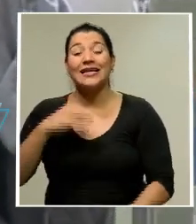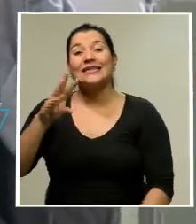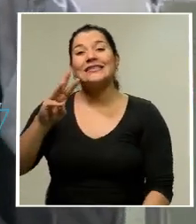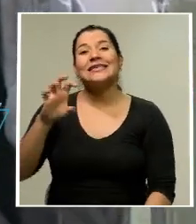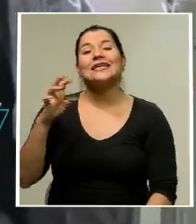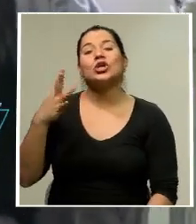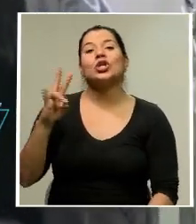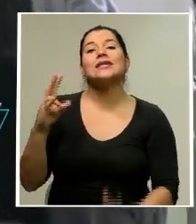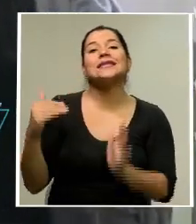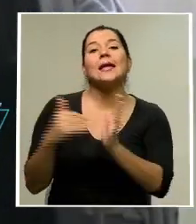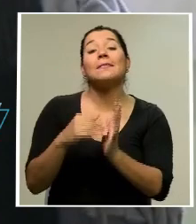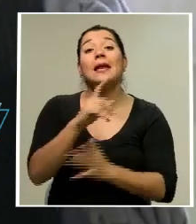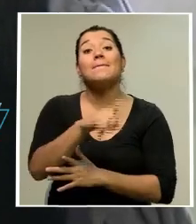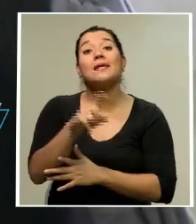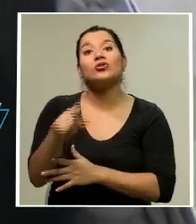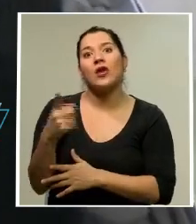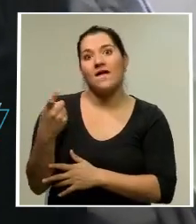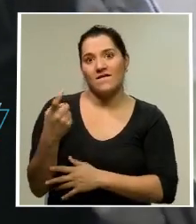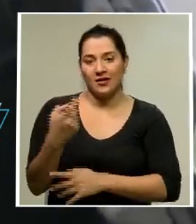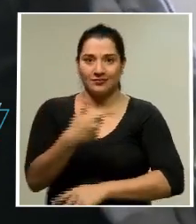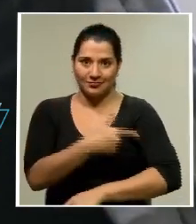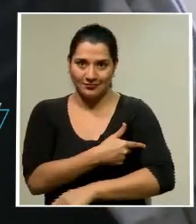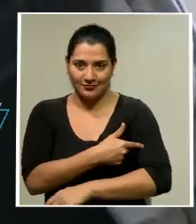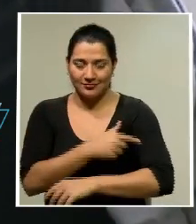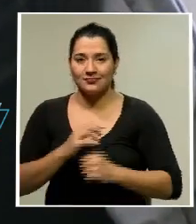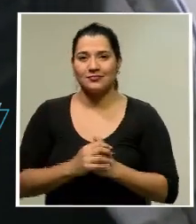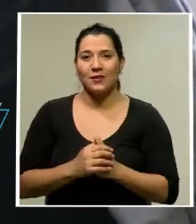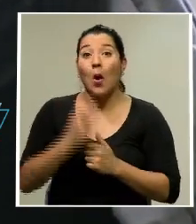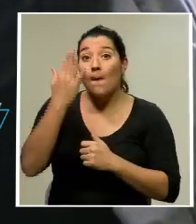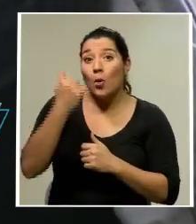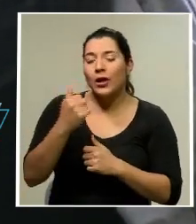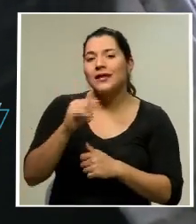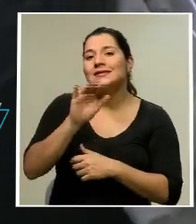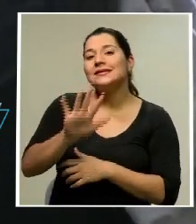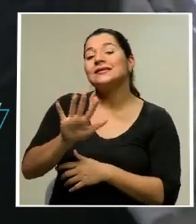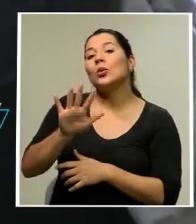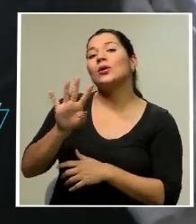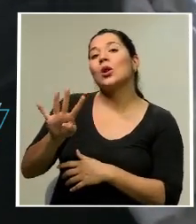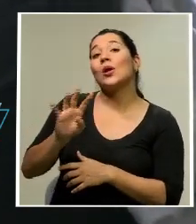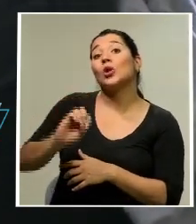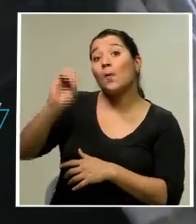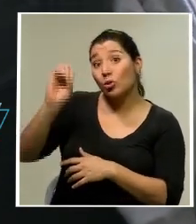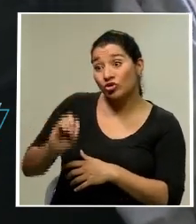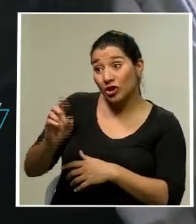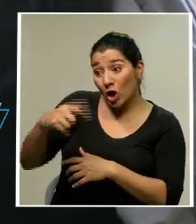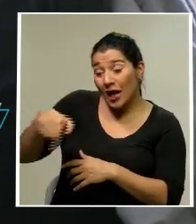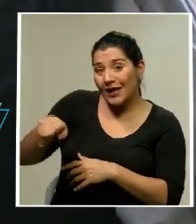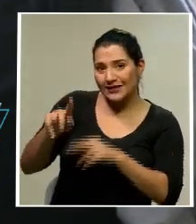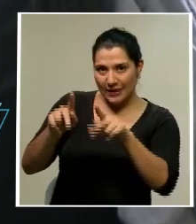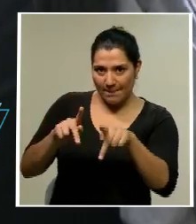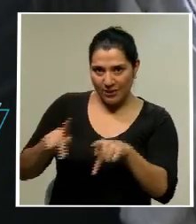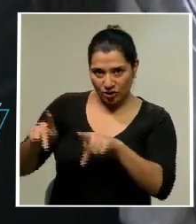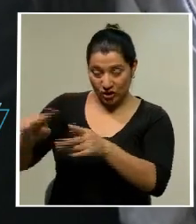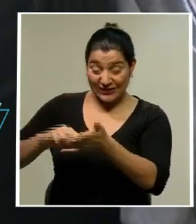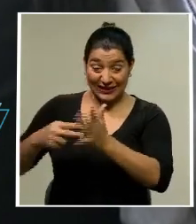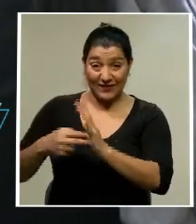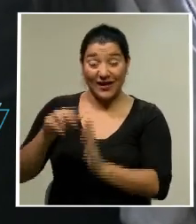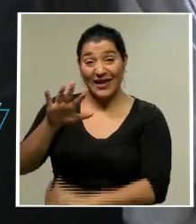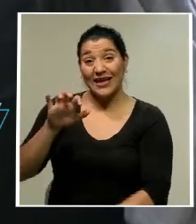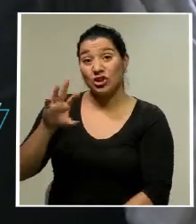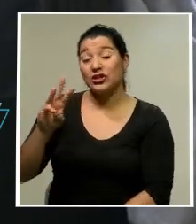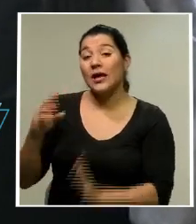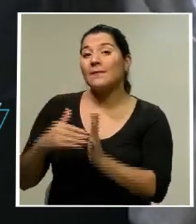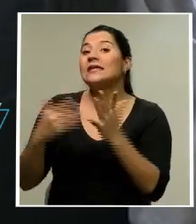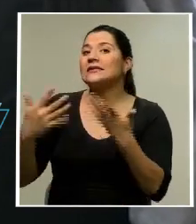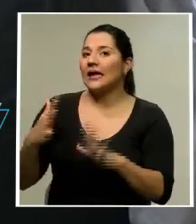617,000 ciudadanos pendientes de aplicarse la dosis, ya que un 54% de este grupo, es decir, 506,000, cuentan